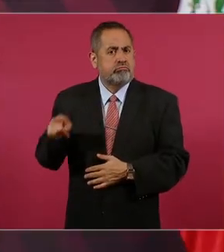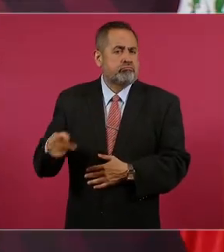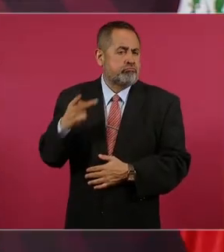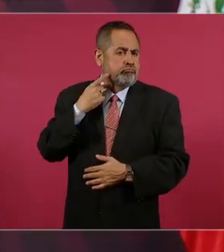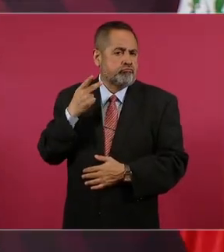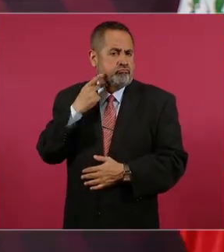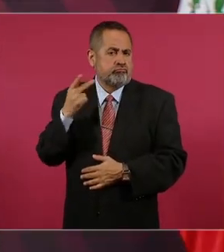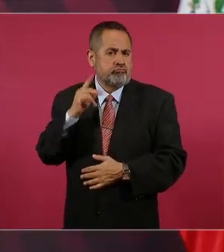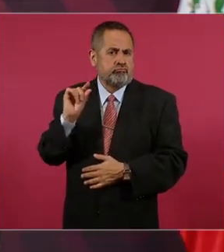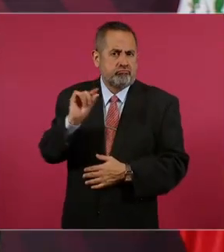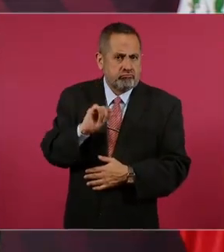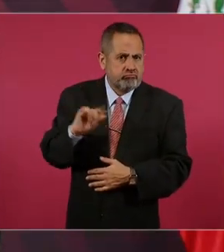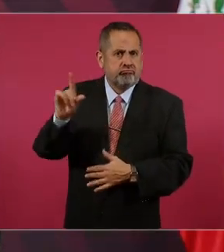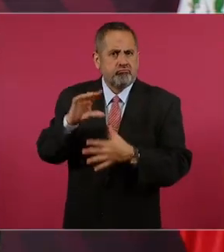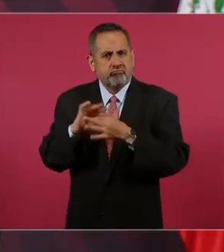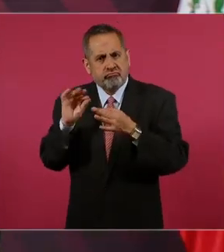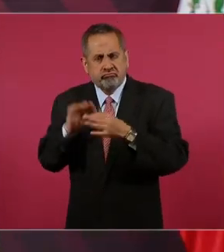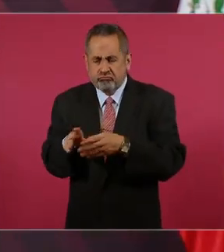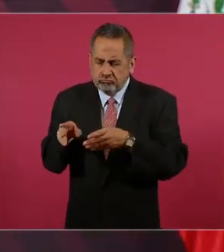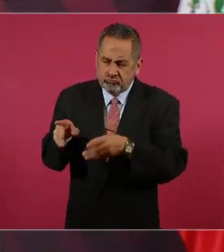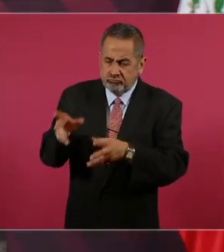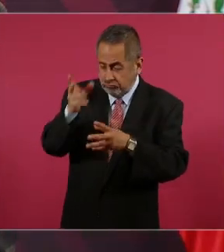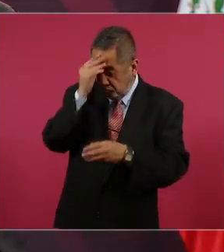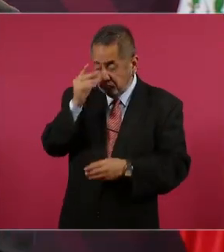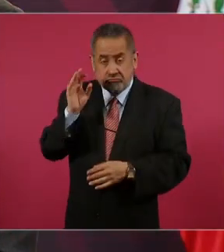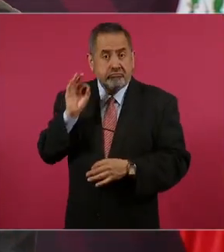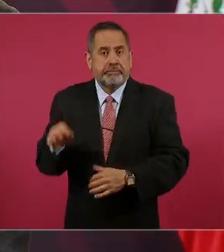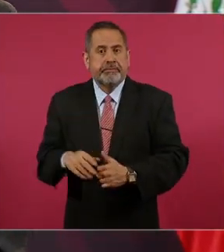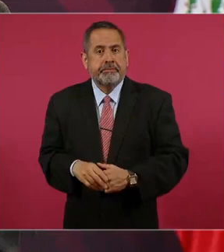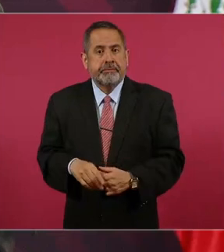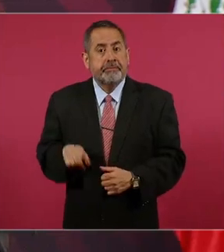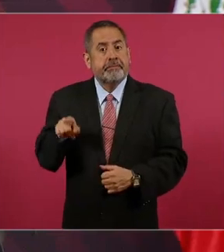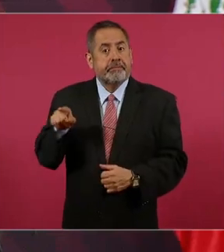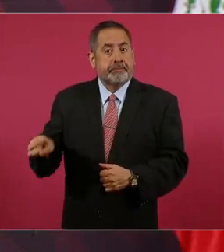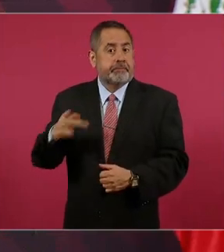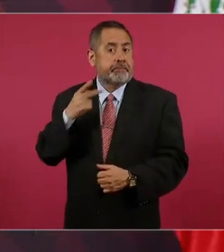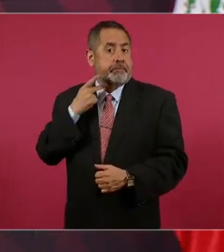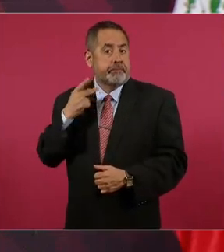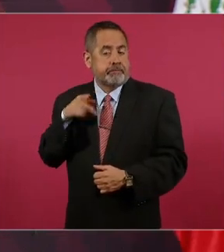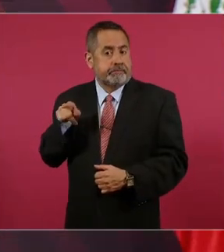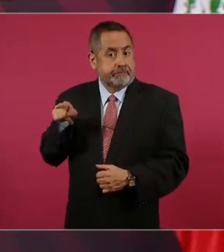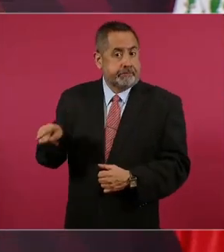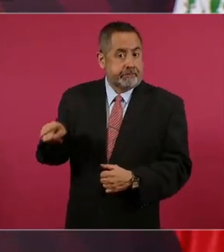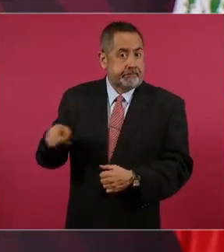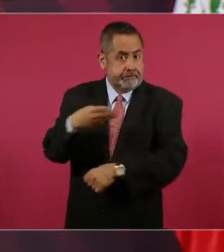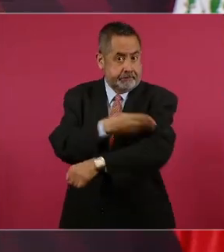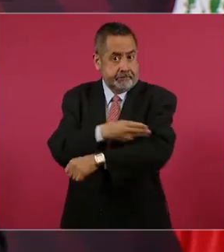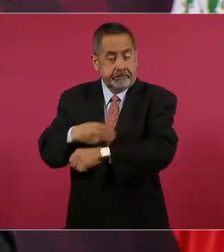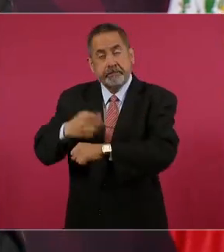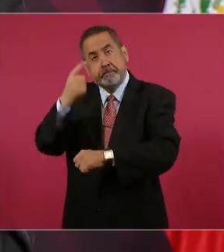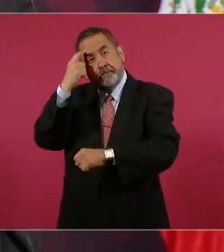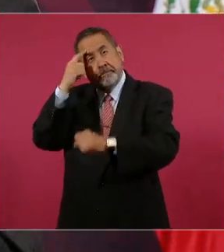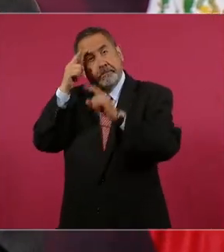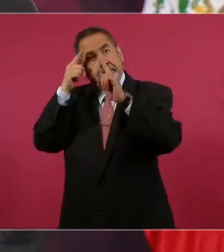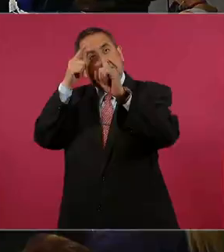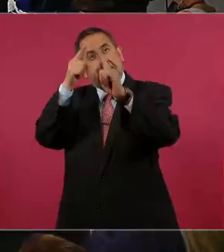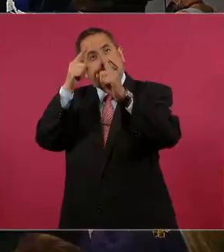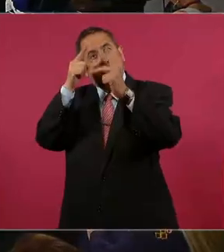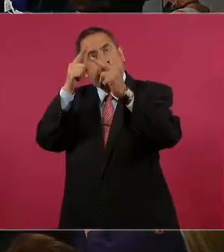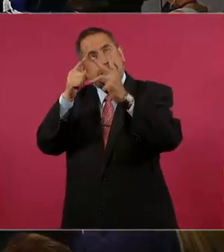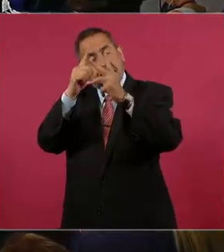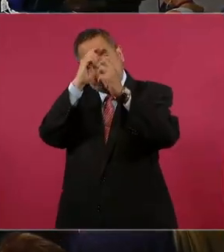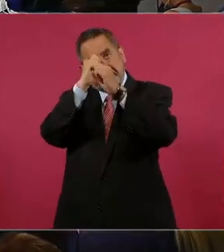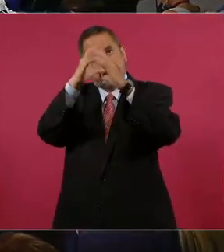política. En Madero hay ideales, así como emotivas